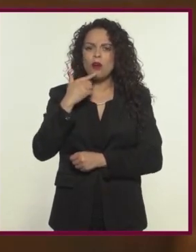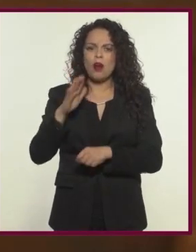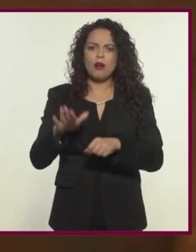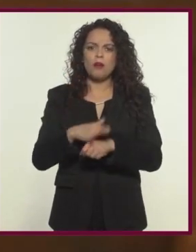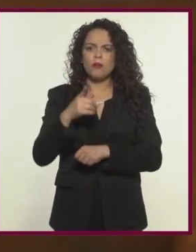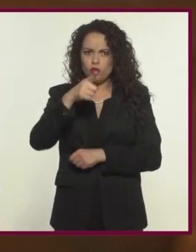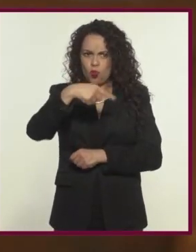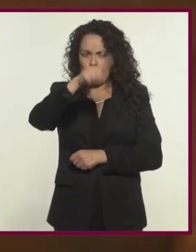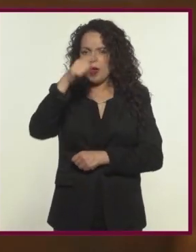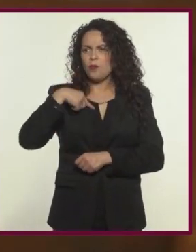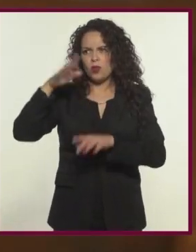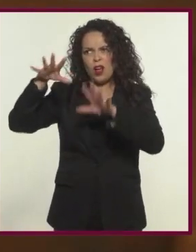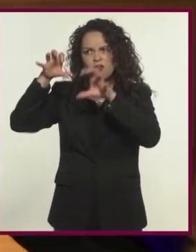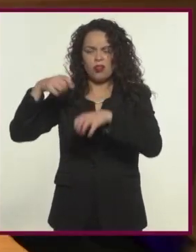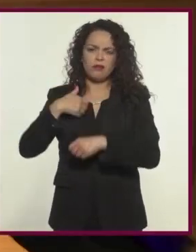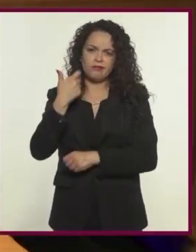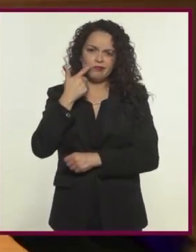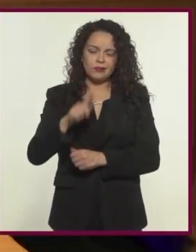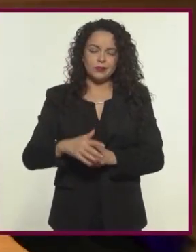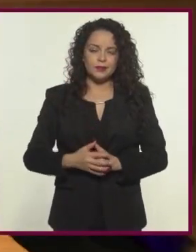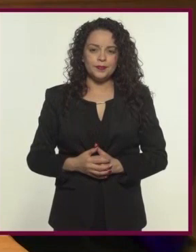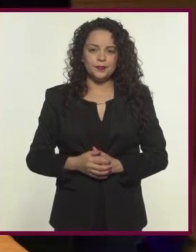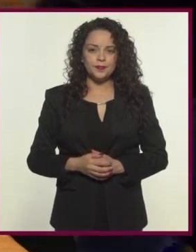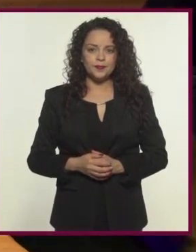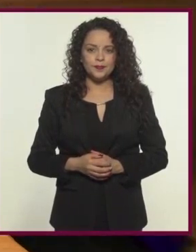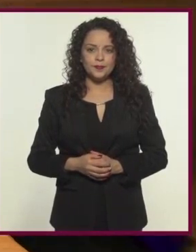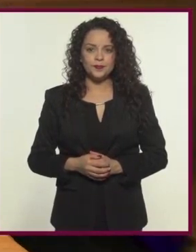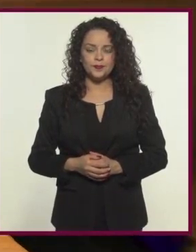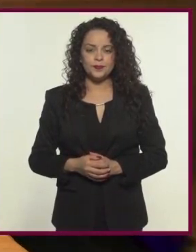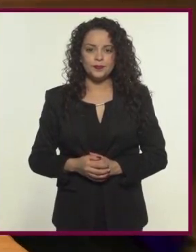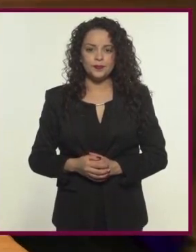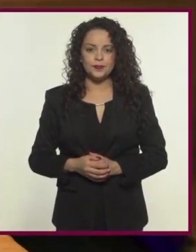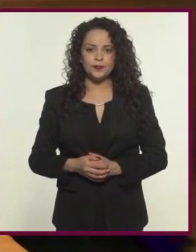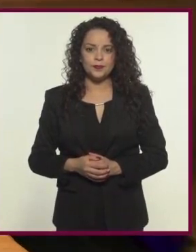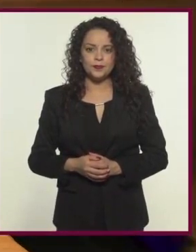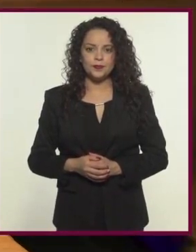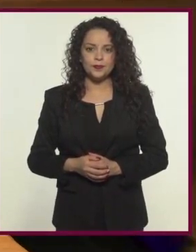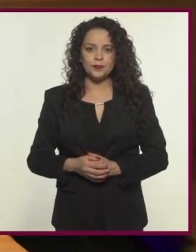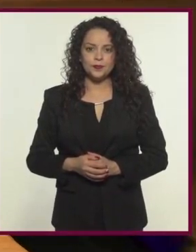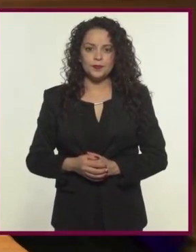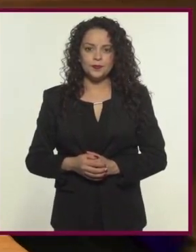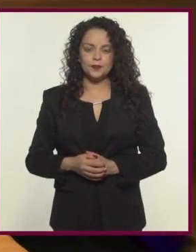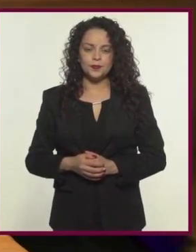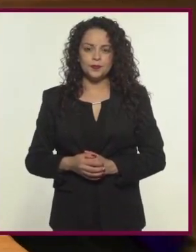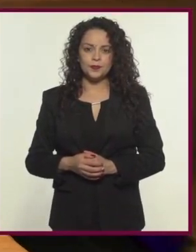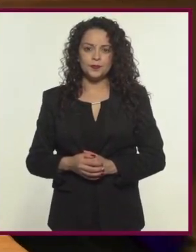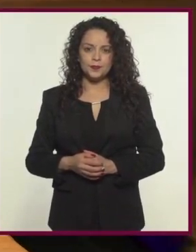ve tú porque está lloviendo. Ok. Ay, Huguito, Huguito.